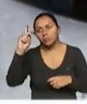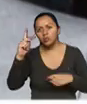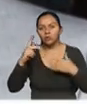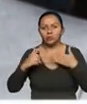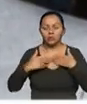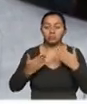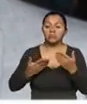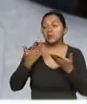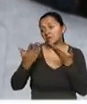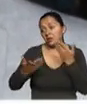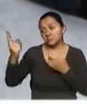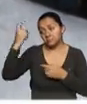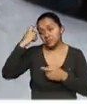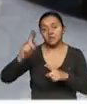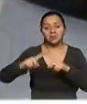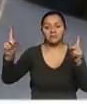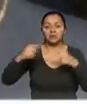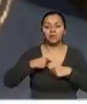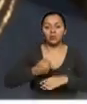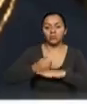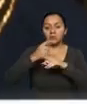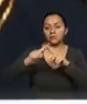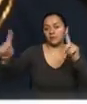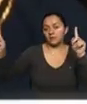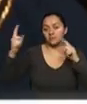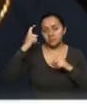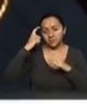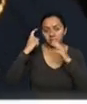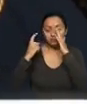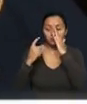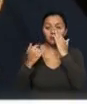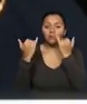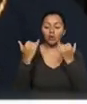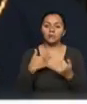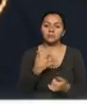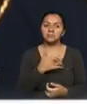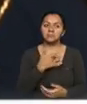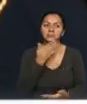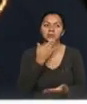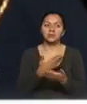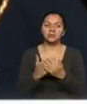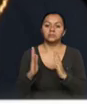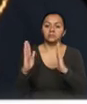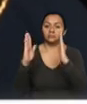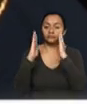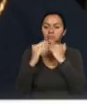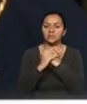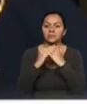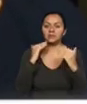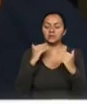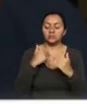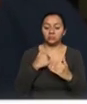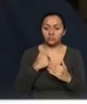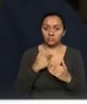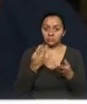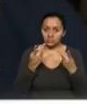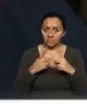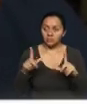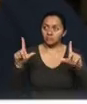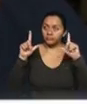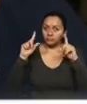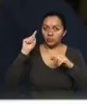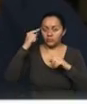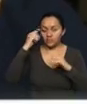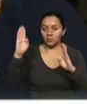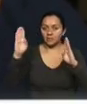veces diferentes a las de las autoridades. En este momento yo me siento muy agradecido por el espacio que nos brindan en este momento,